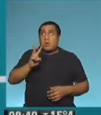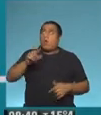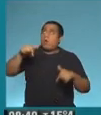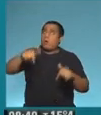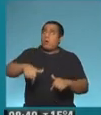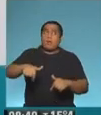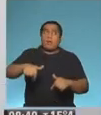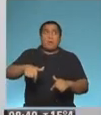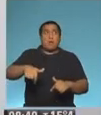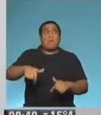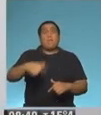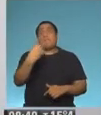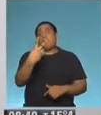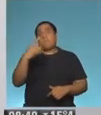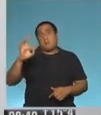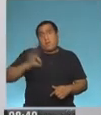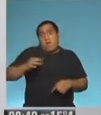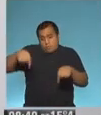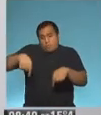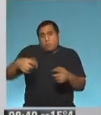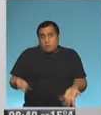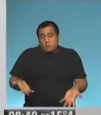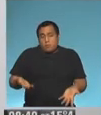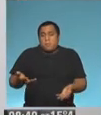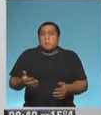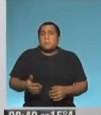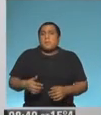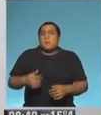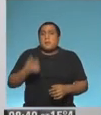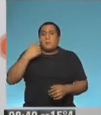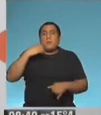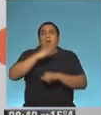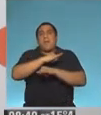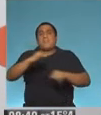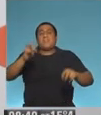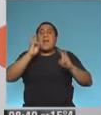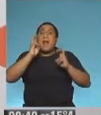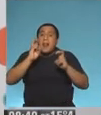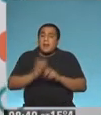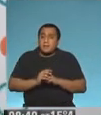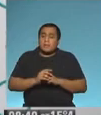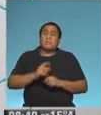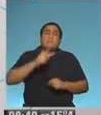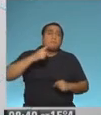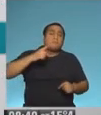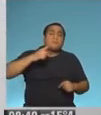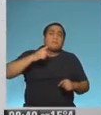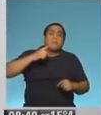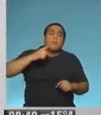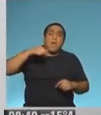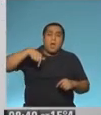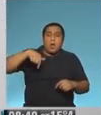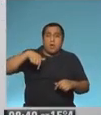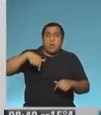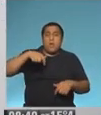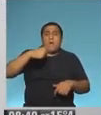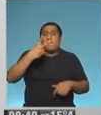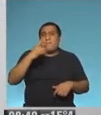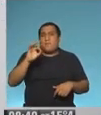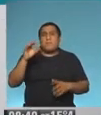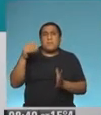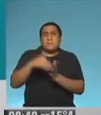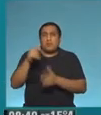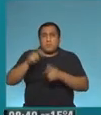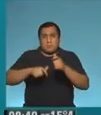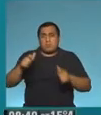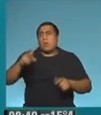edición 20, para alertar sobre que prácticamente en la actualidad 20 millones de